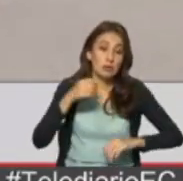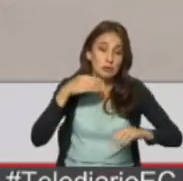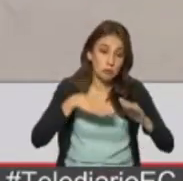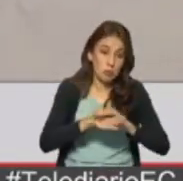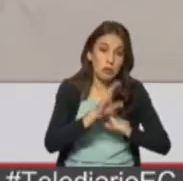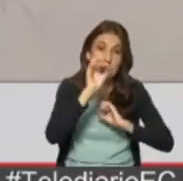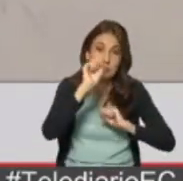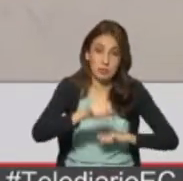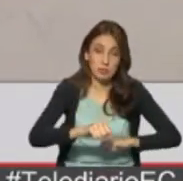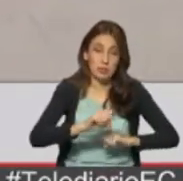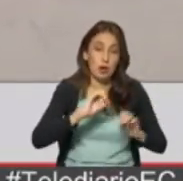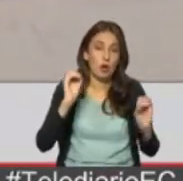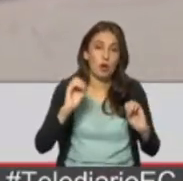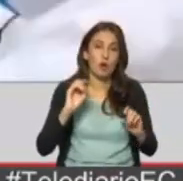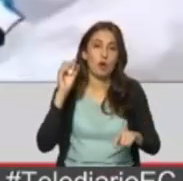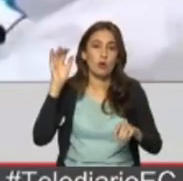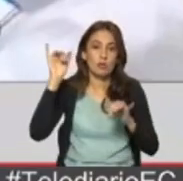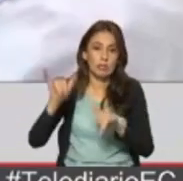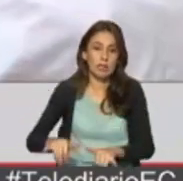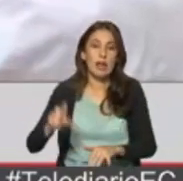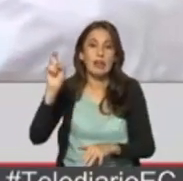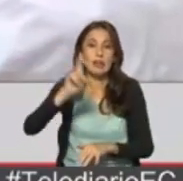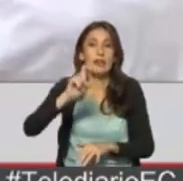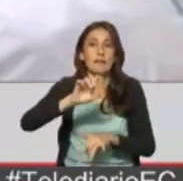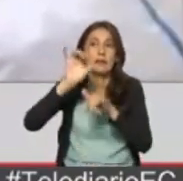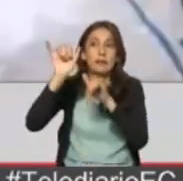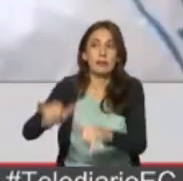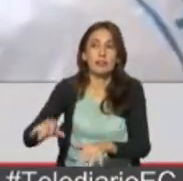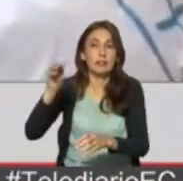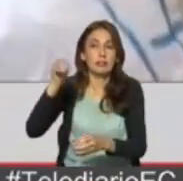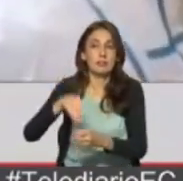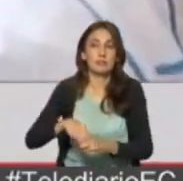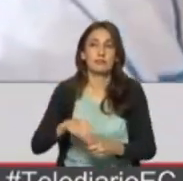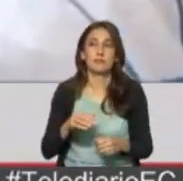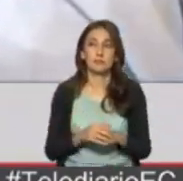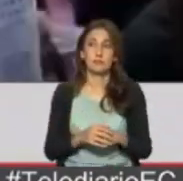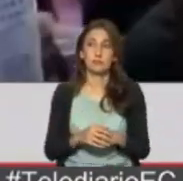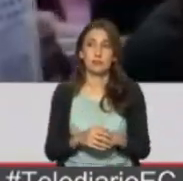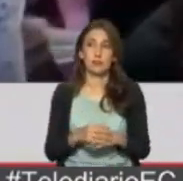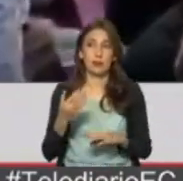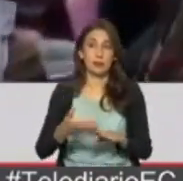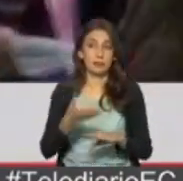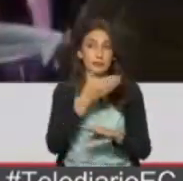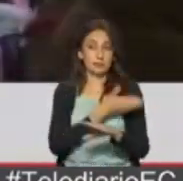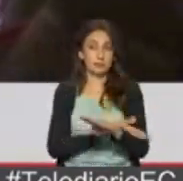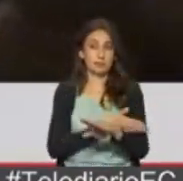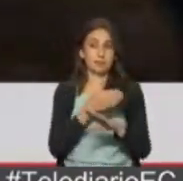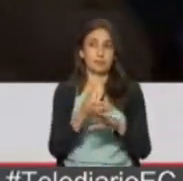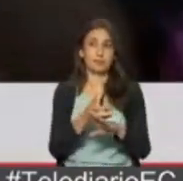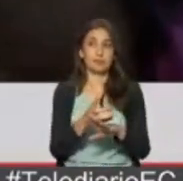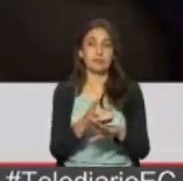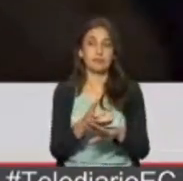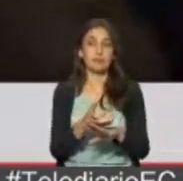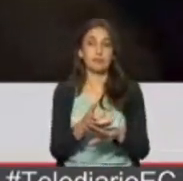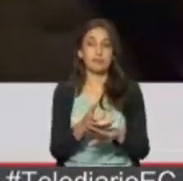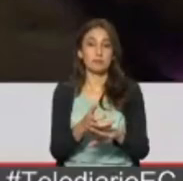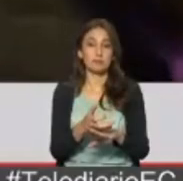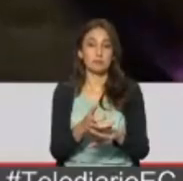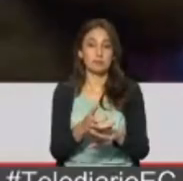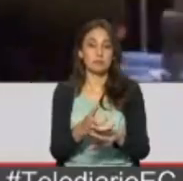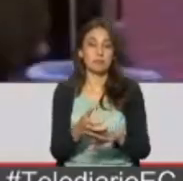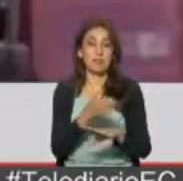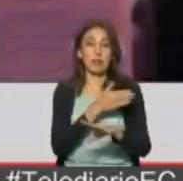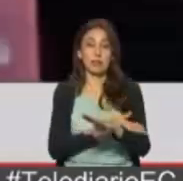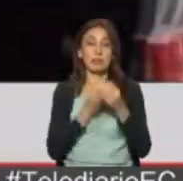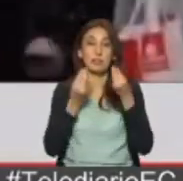ciudad? A ver, efectivamente, hace unas pocas horas los chicos me han reportado